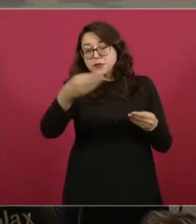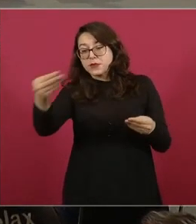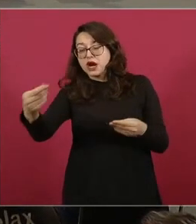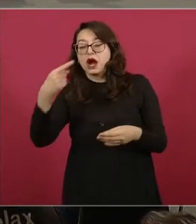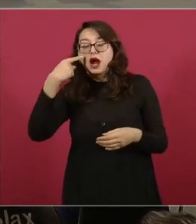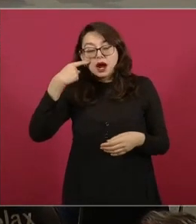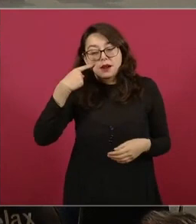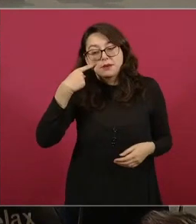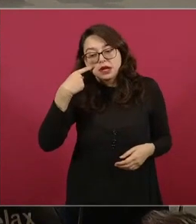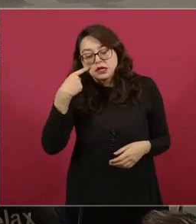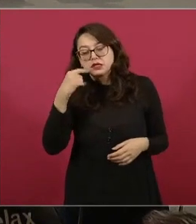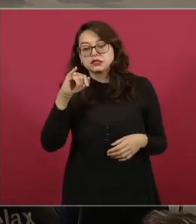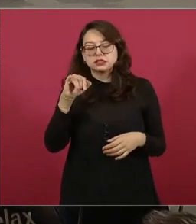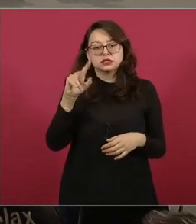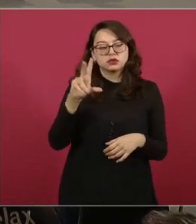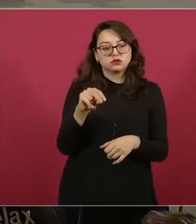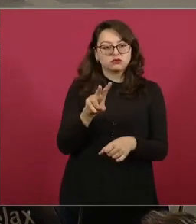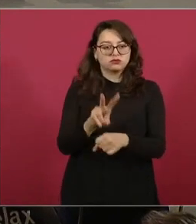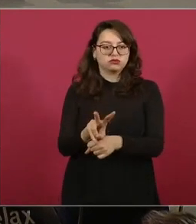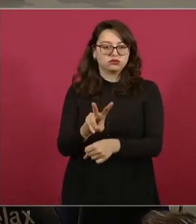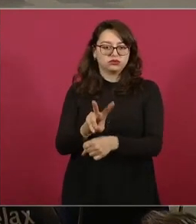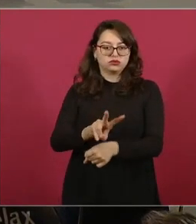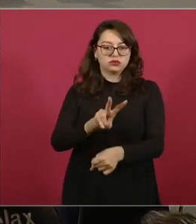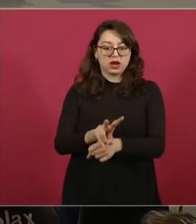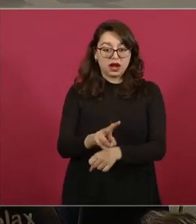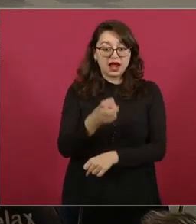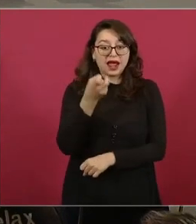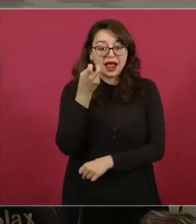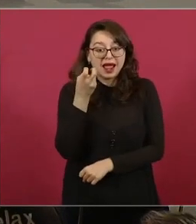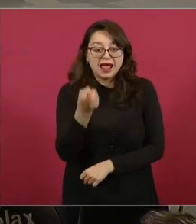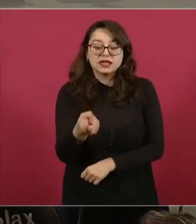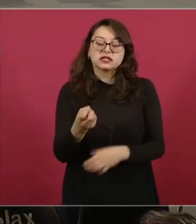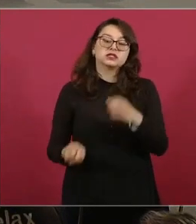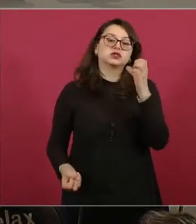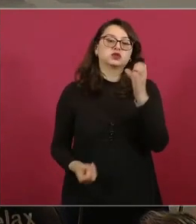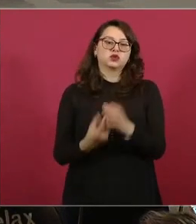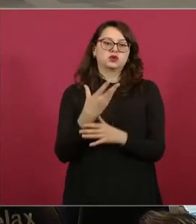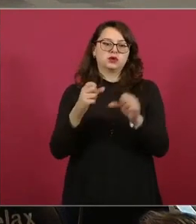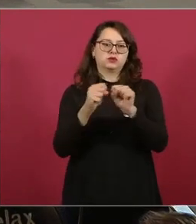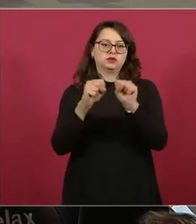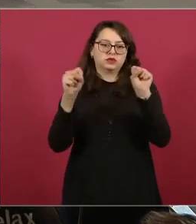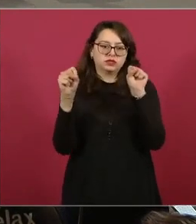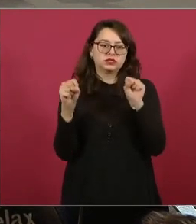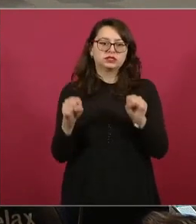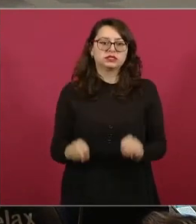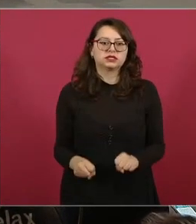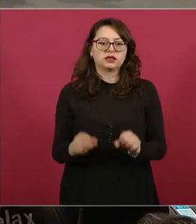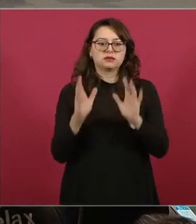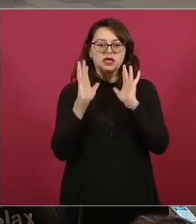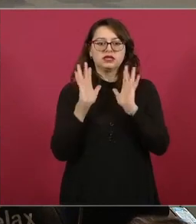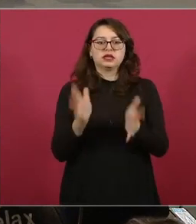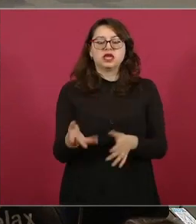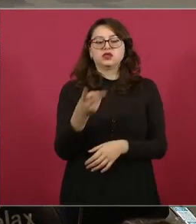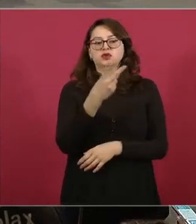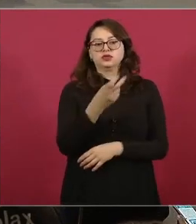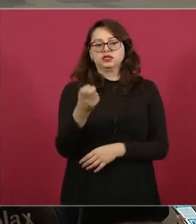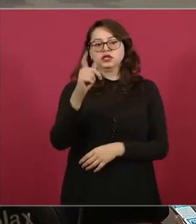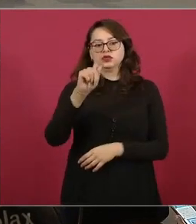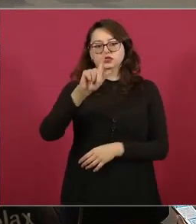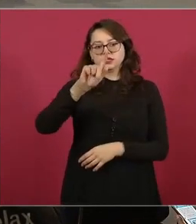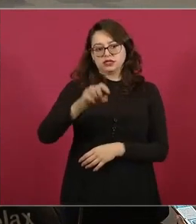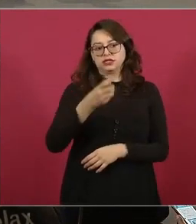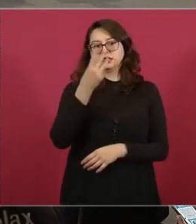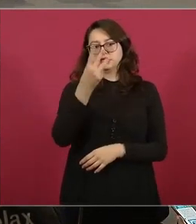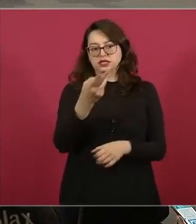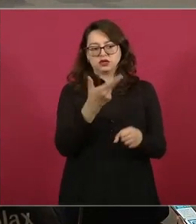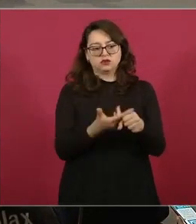los de las personas que lo necesitan. Este sistema, el SAI, ya opera en 273 de